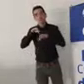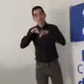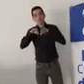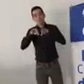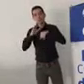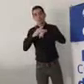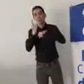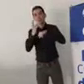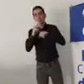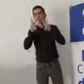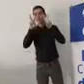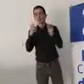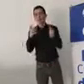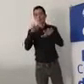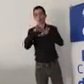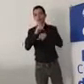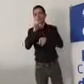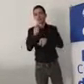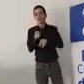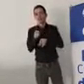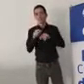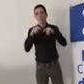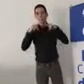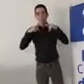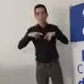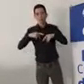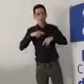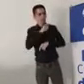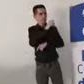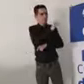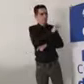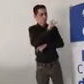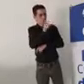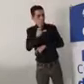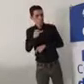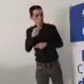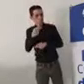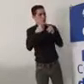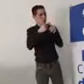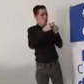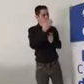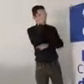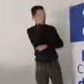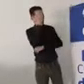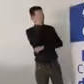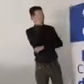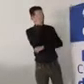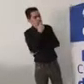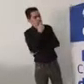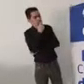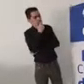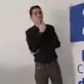esas particularidades de las poblaciones, en este caso, para hacerlas parte de un ejercicio de toma de decisiones